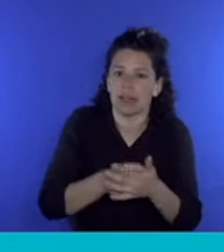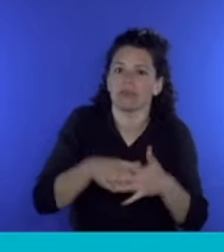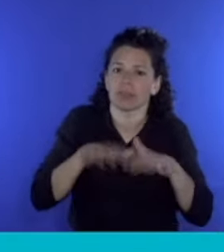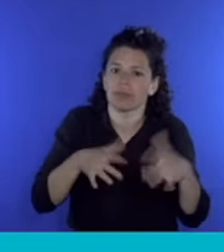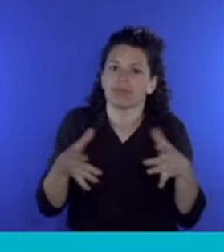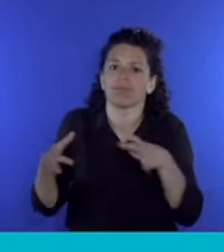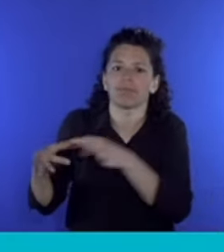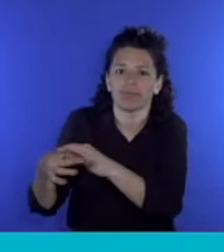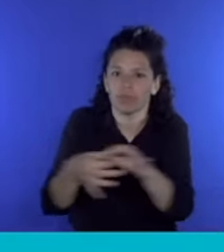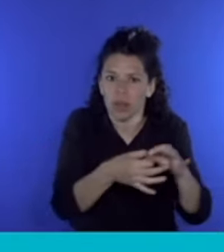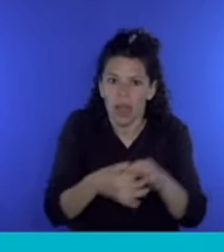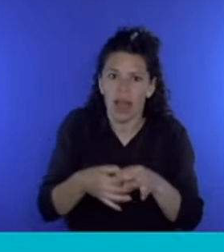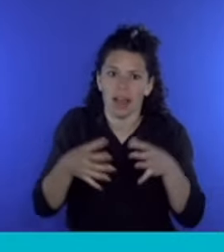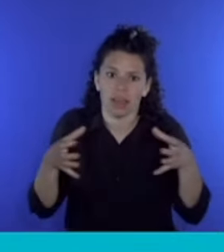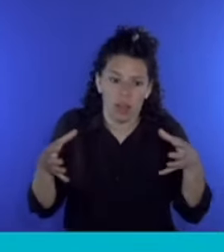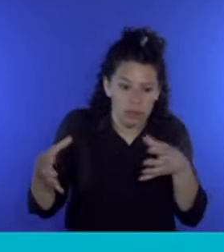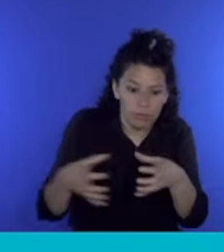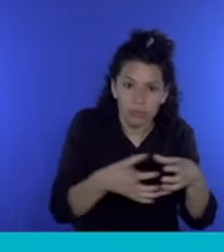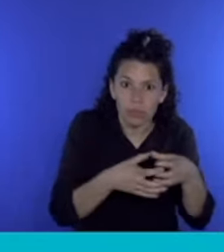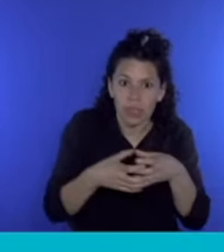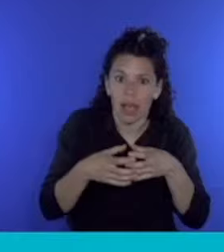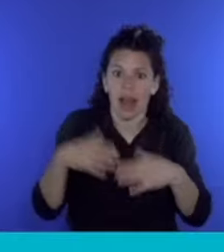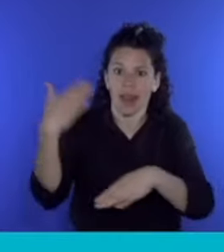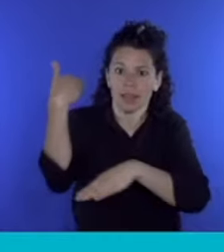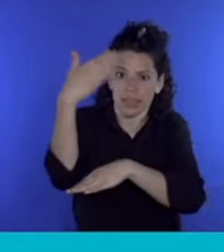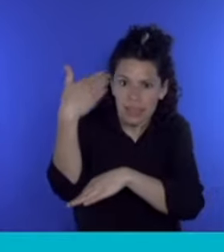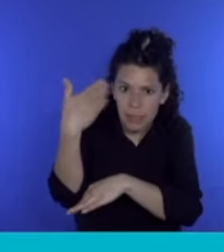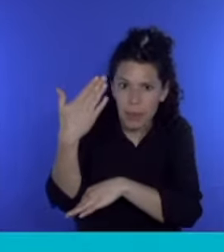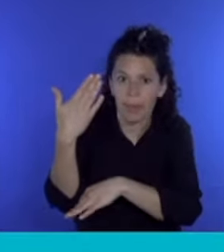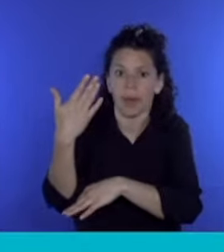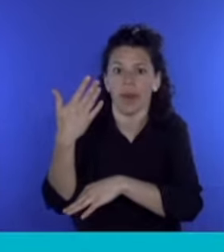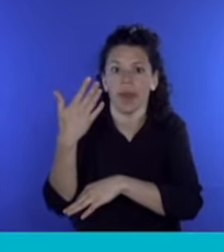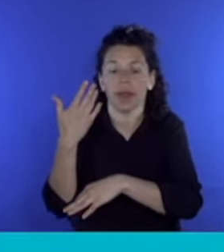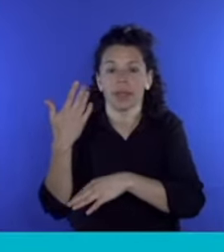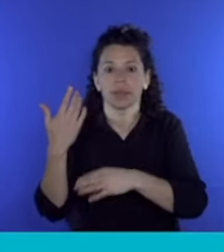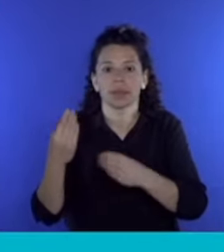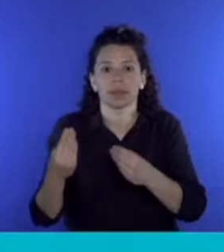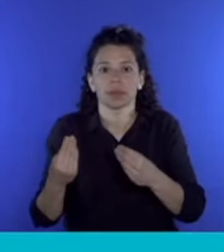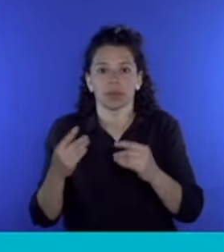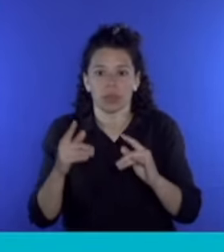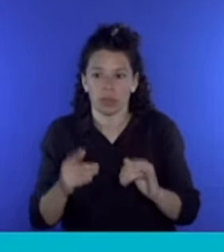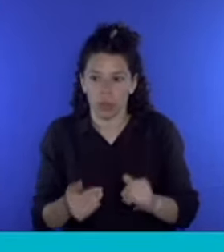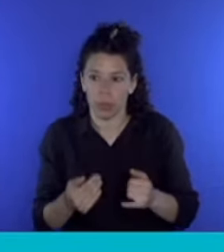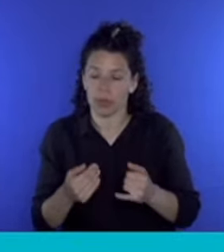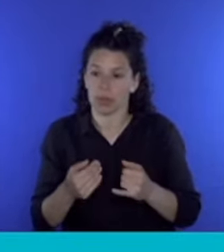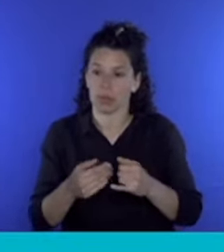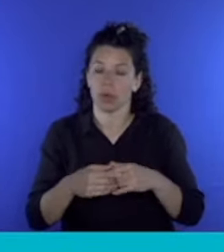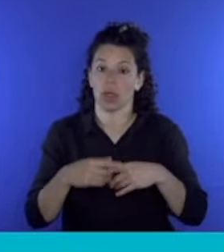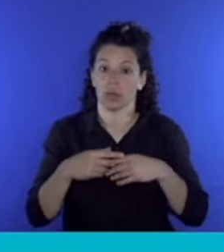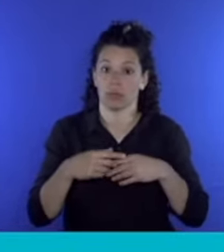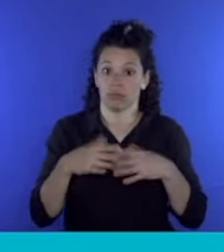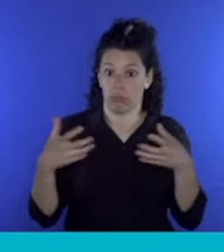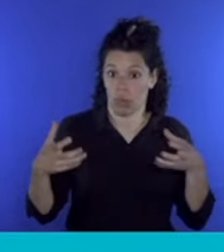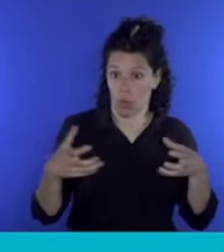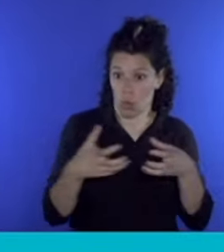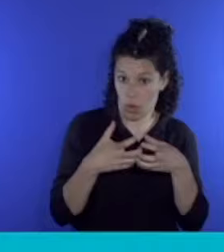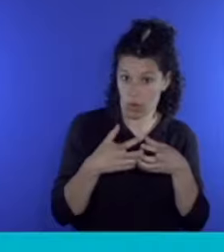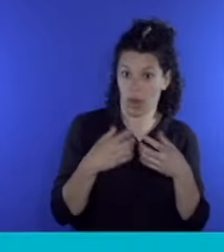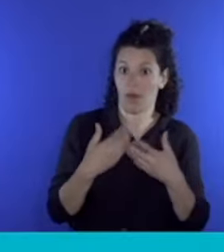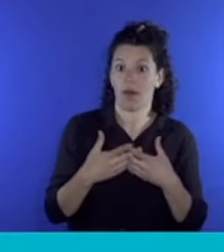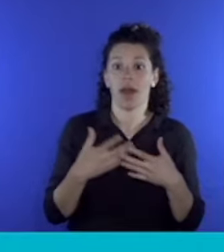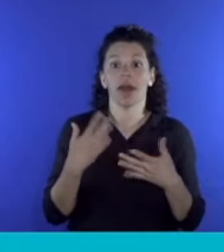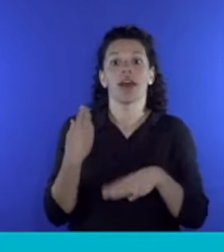unidad por abajo que son las asambleas pero sí consideramos que estos nuestras bancas son un puesto de lucha